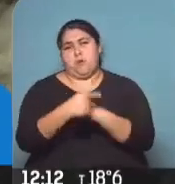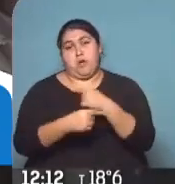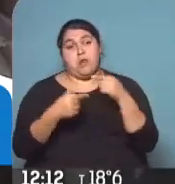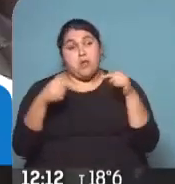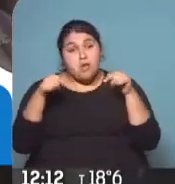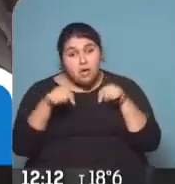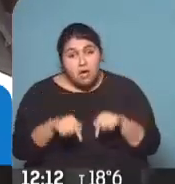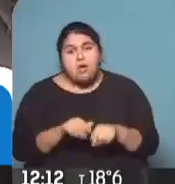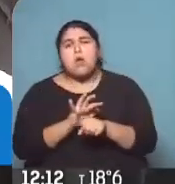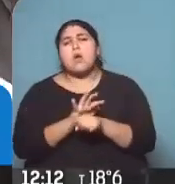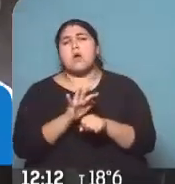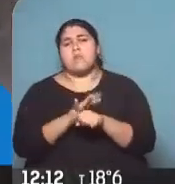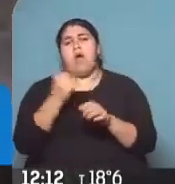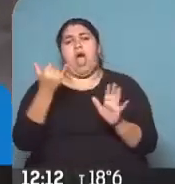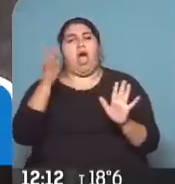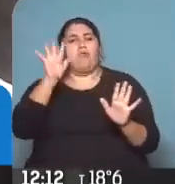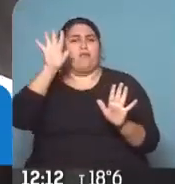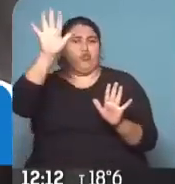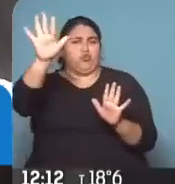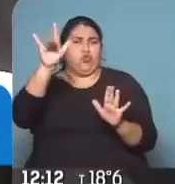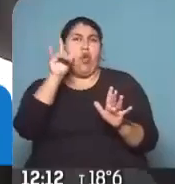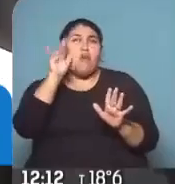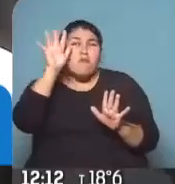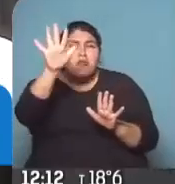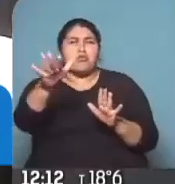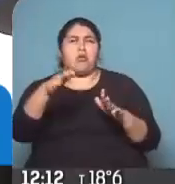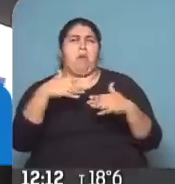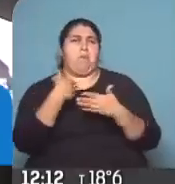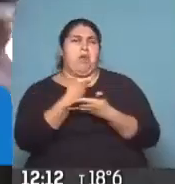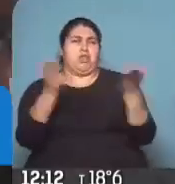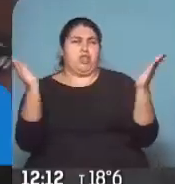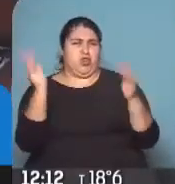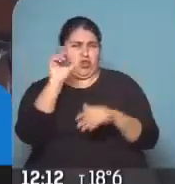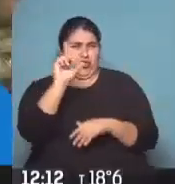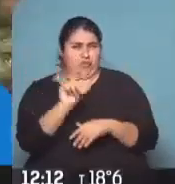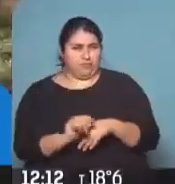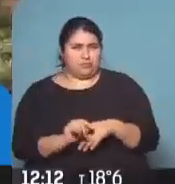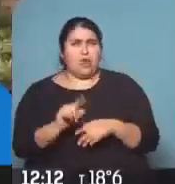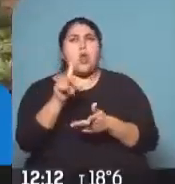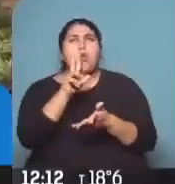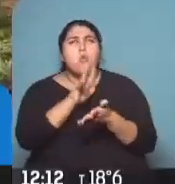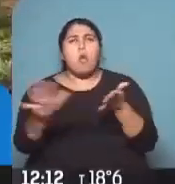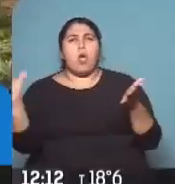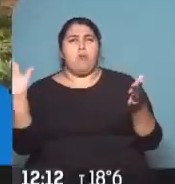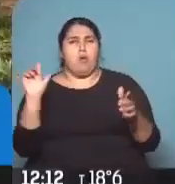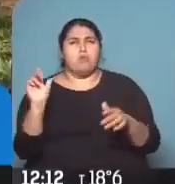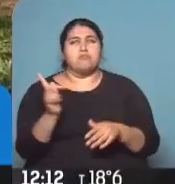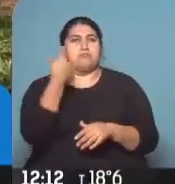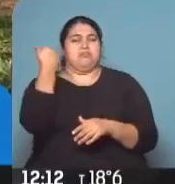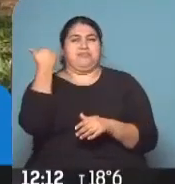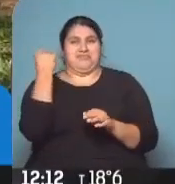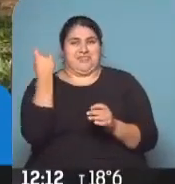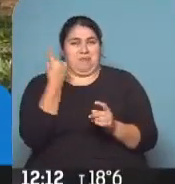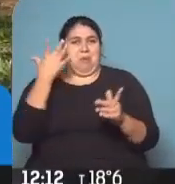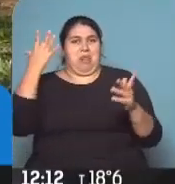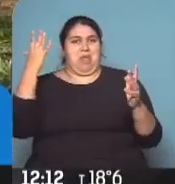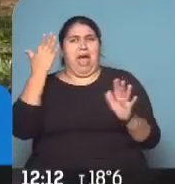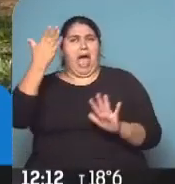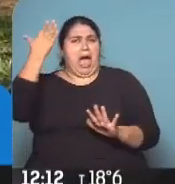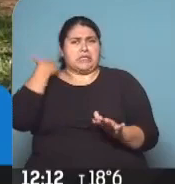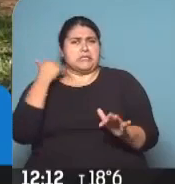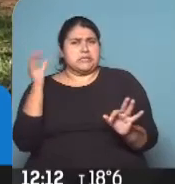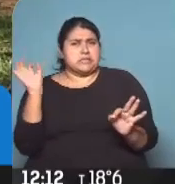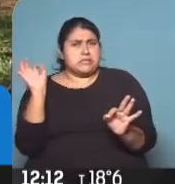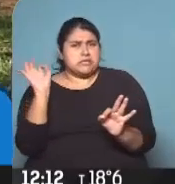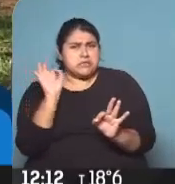hay un futuro un futuro inédito para los argentinos inédito porque también nunca nunca antes